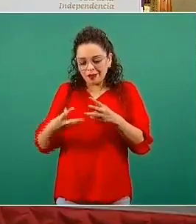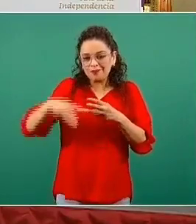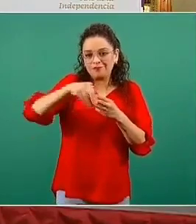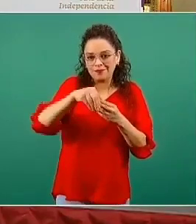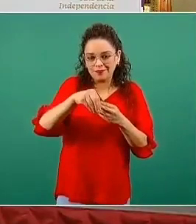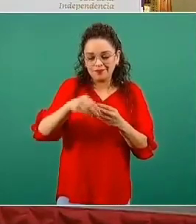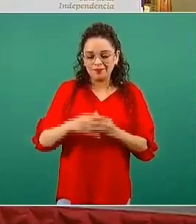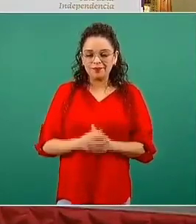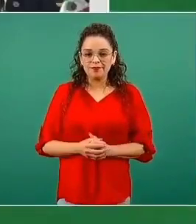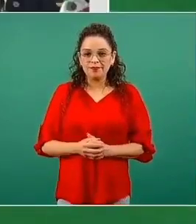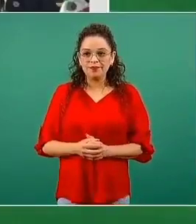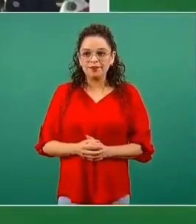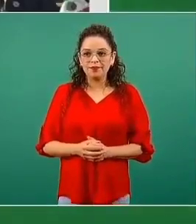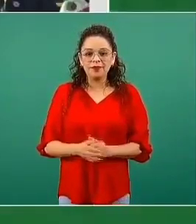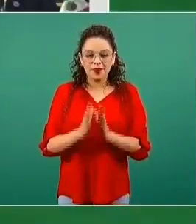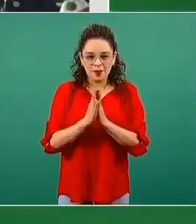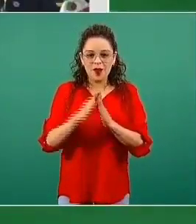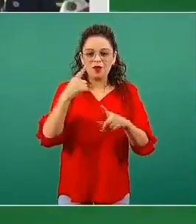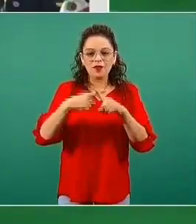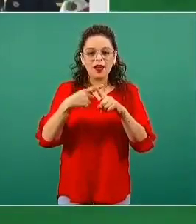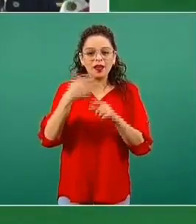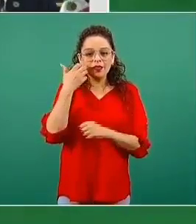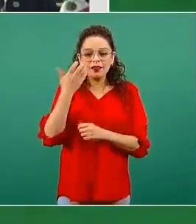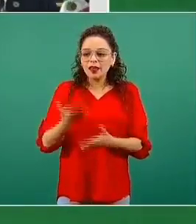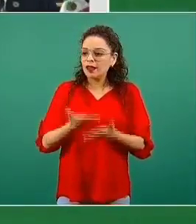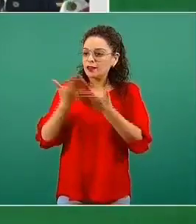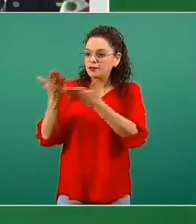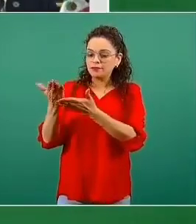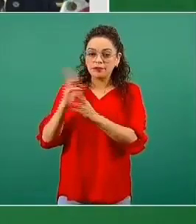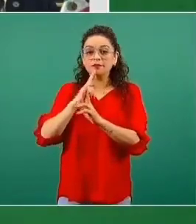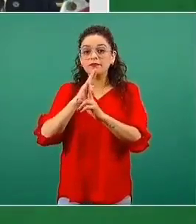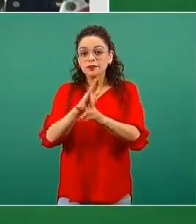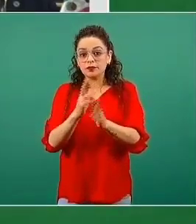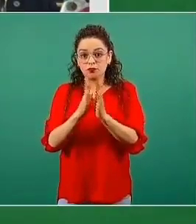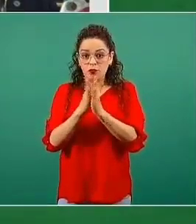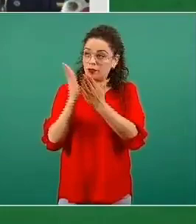capítulos. Por favor, quien quiera tomar la palabra de ustedes.